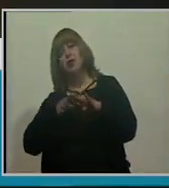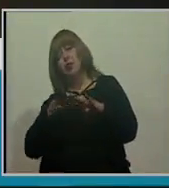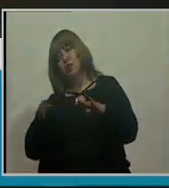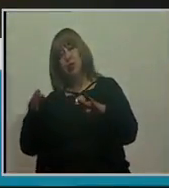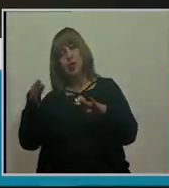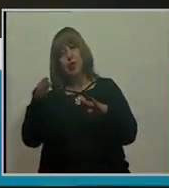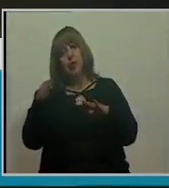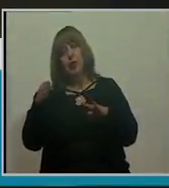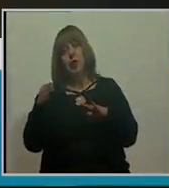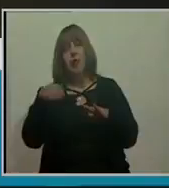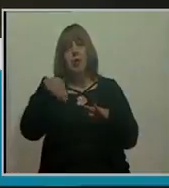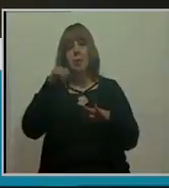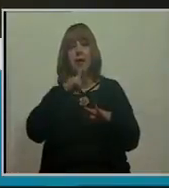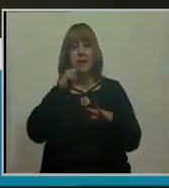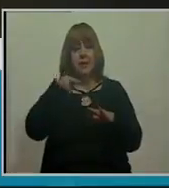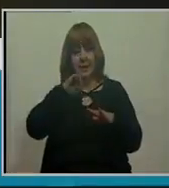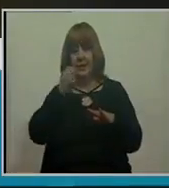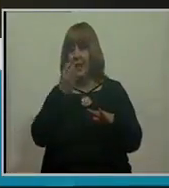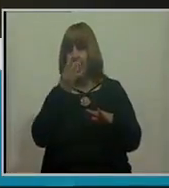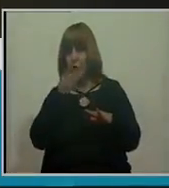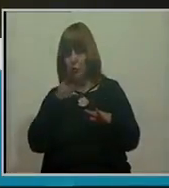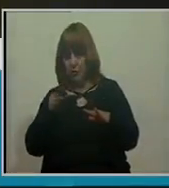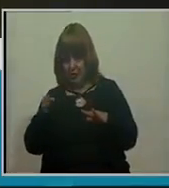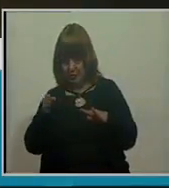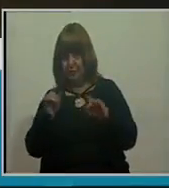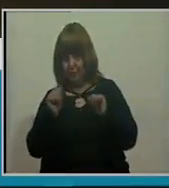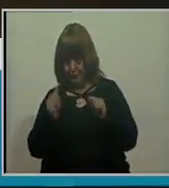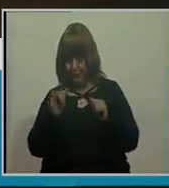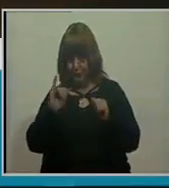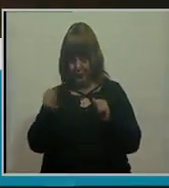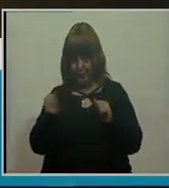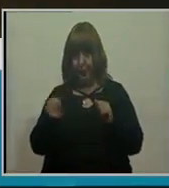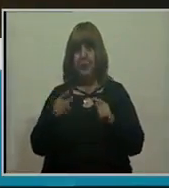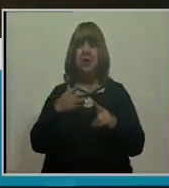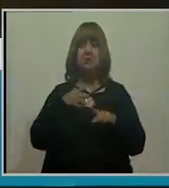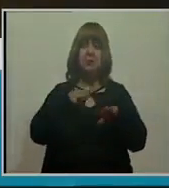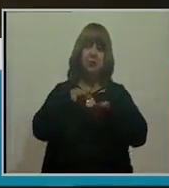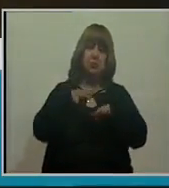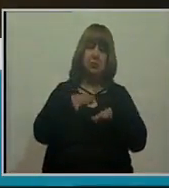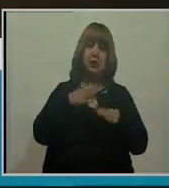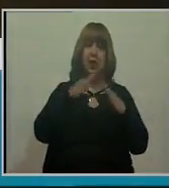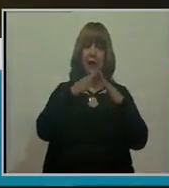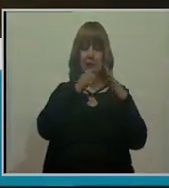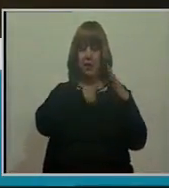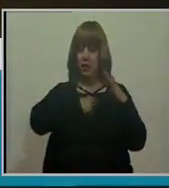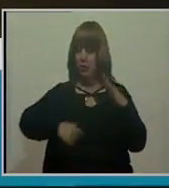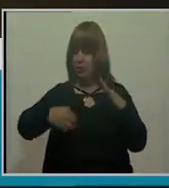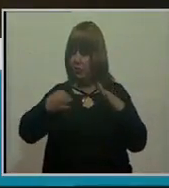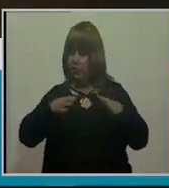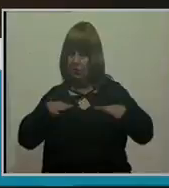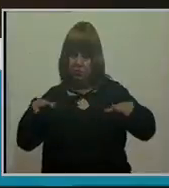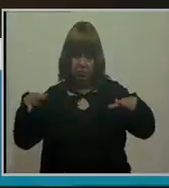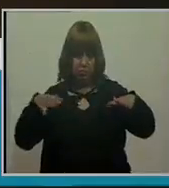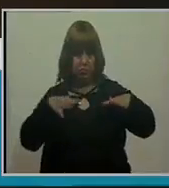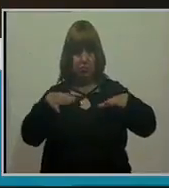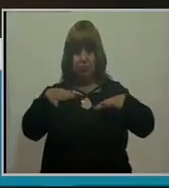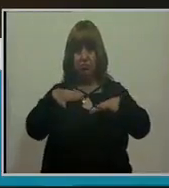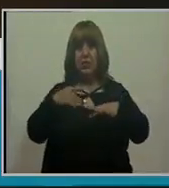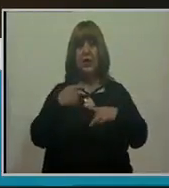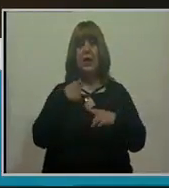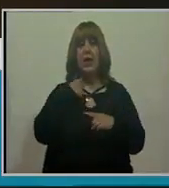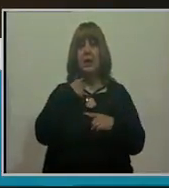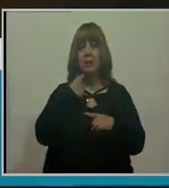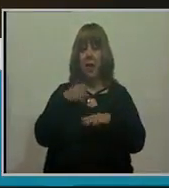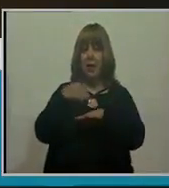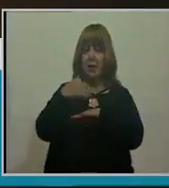calle Martínez de Rosas para ir hacia el sur de la capital de Mendoza. Tránsito muy tranquilo, zona de Casa de Gobierno. Quienes están llegando a esta hora por calle España y Peltier van a